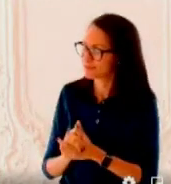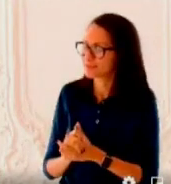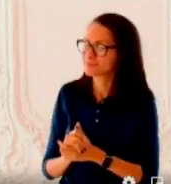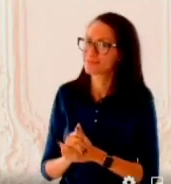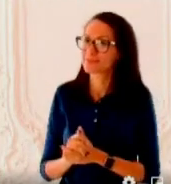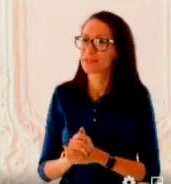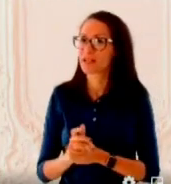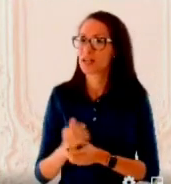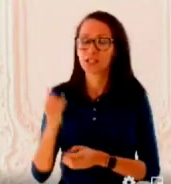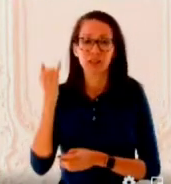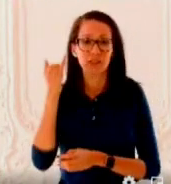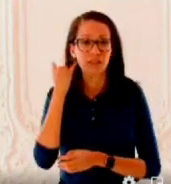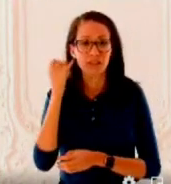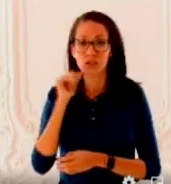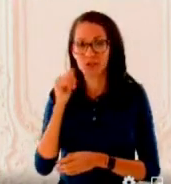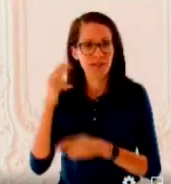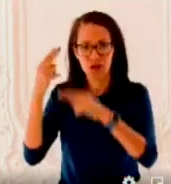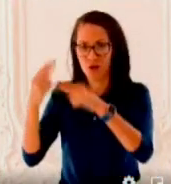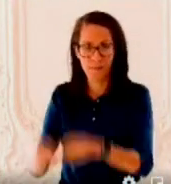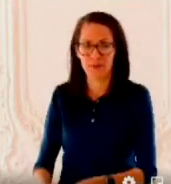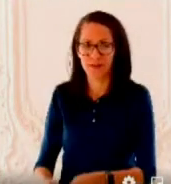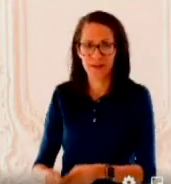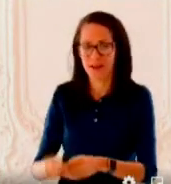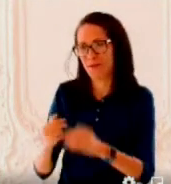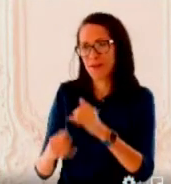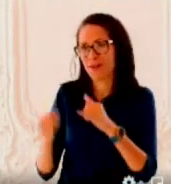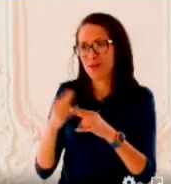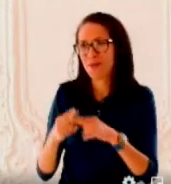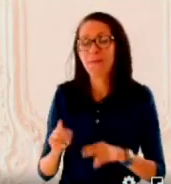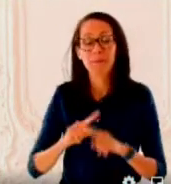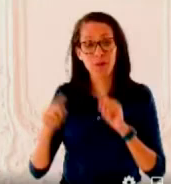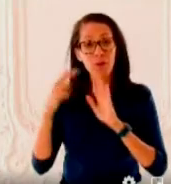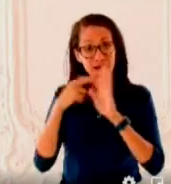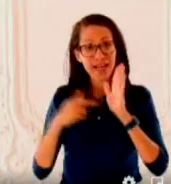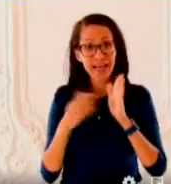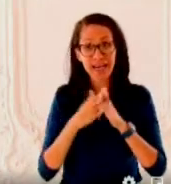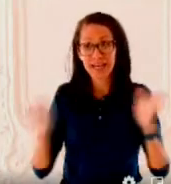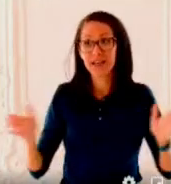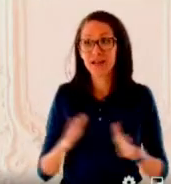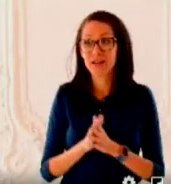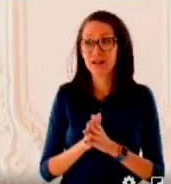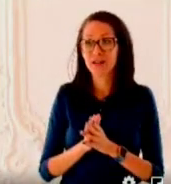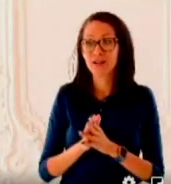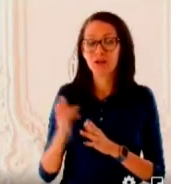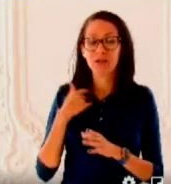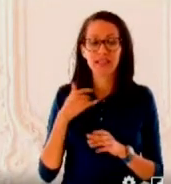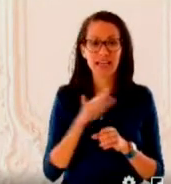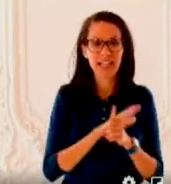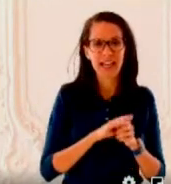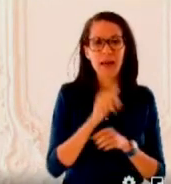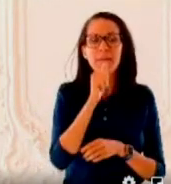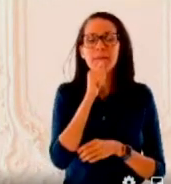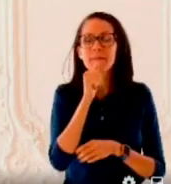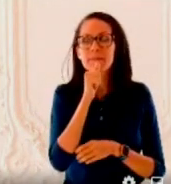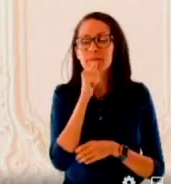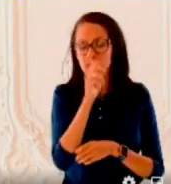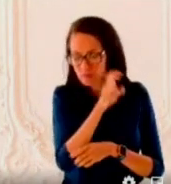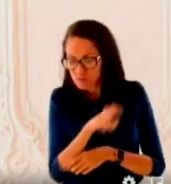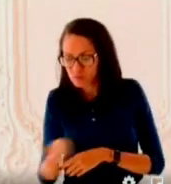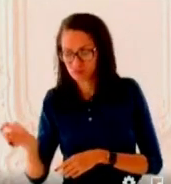sido. No voy a dar nombres y apellidos. Pero por regla general, los que están viniendo aquí de la empresa privada